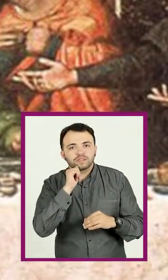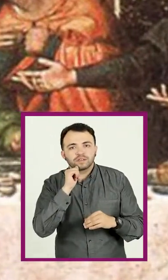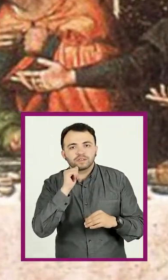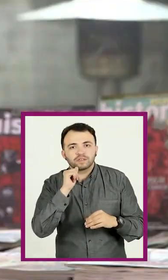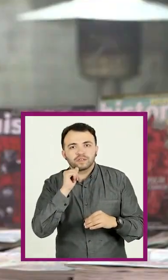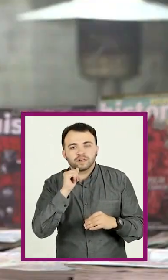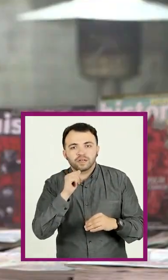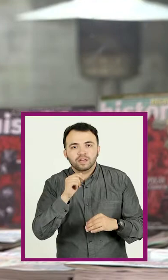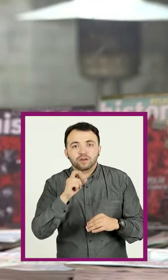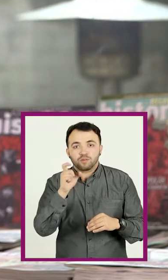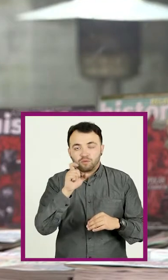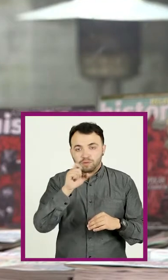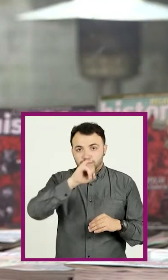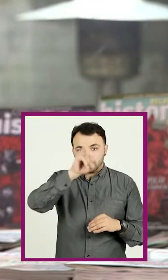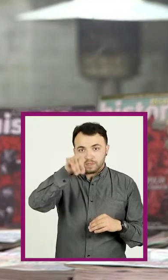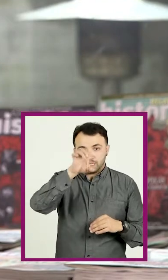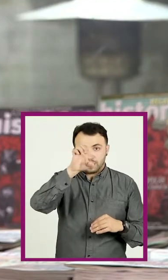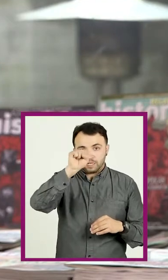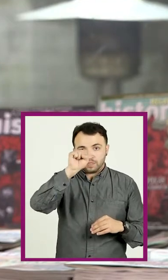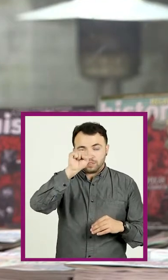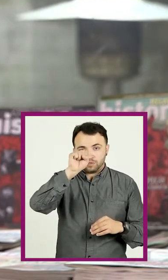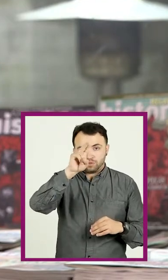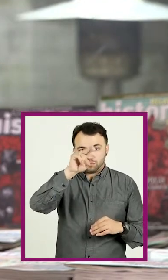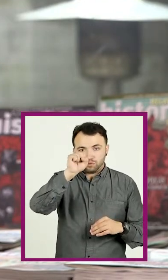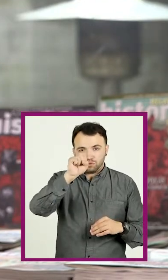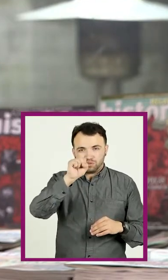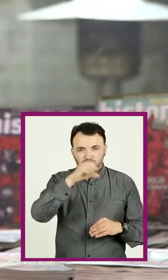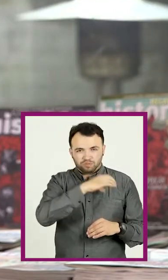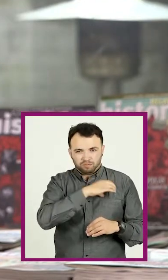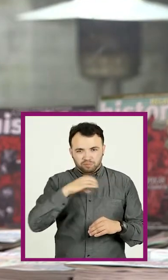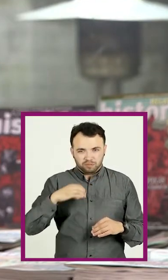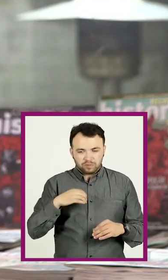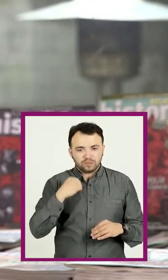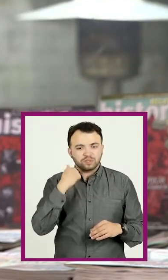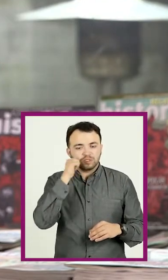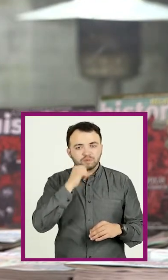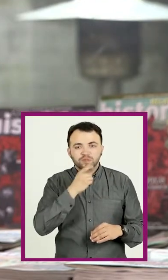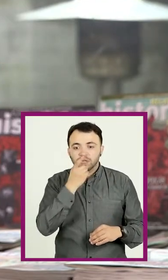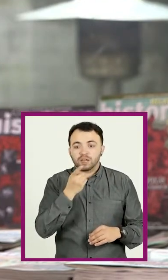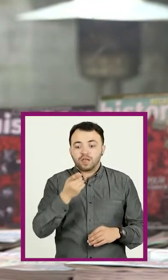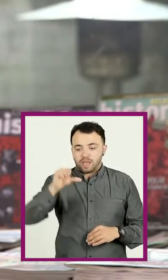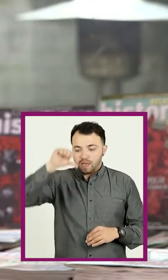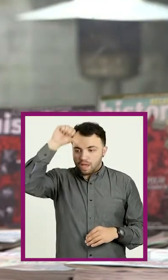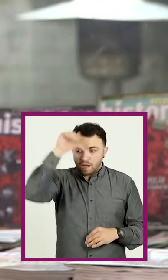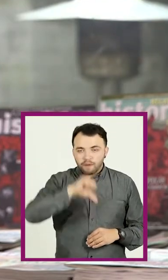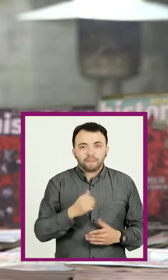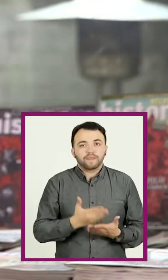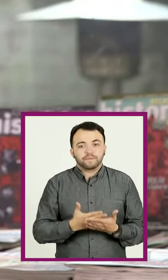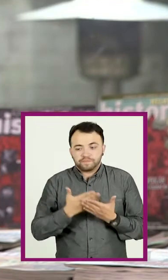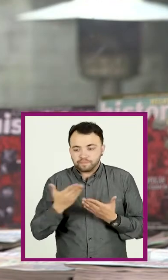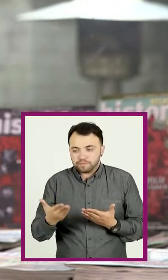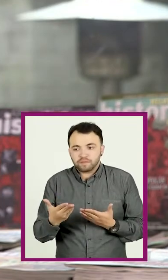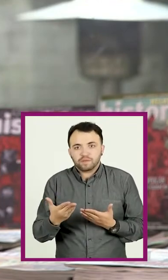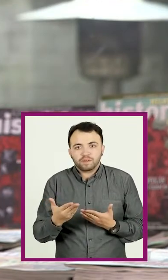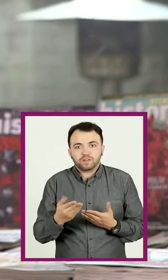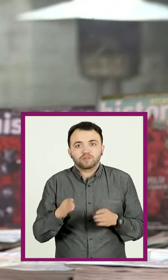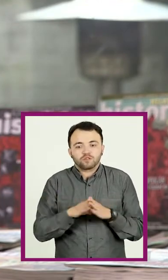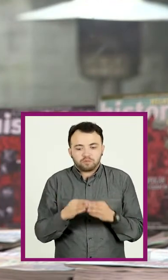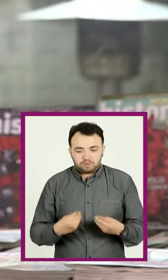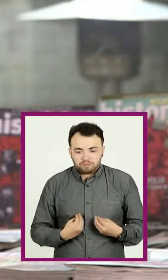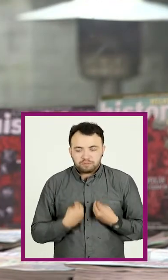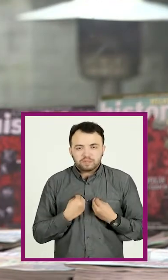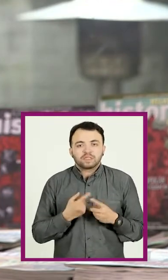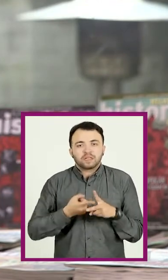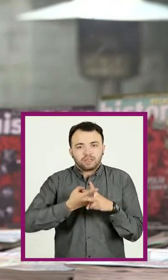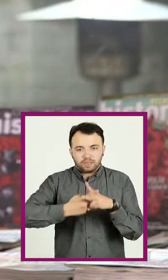se ve en los evangelios es que en Jesús el eje de la vida está en